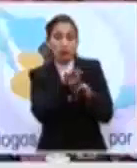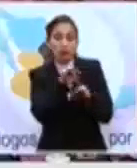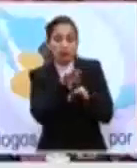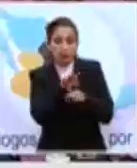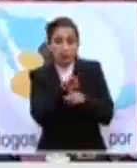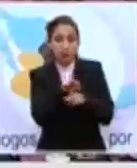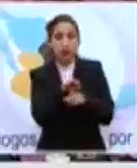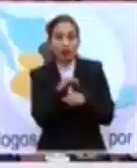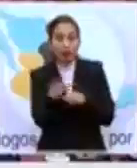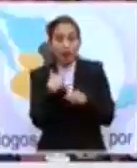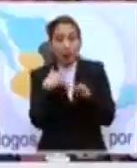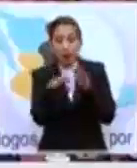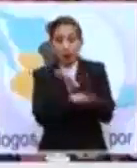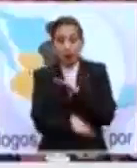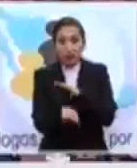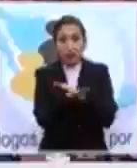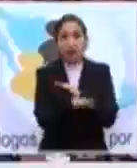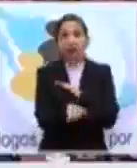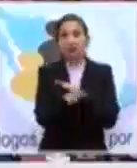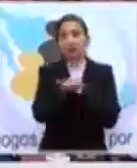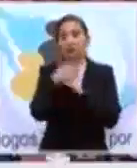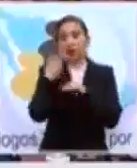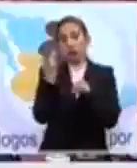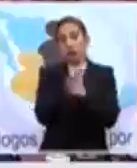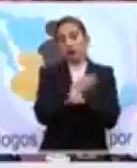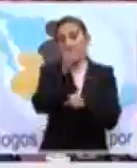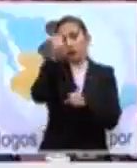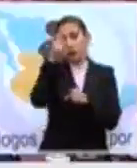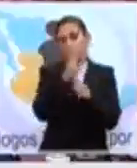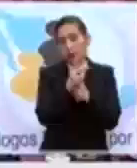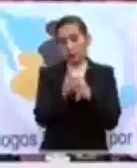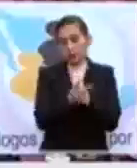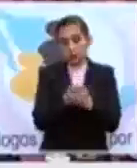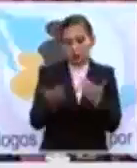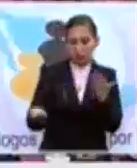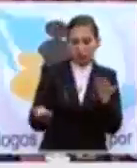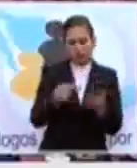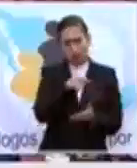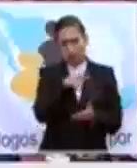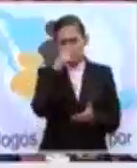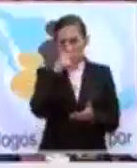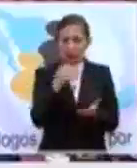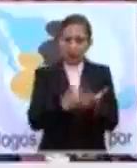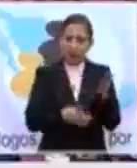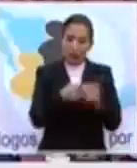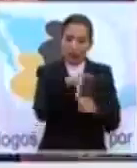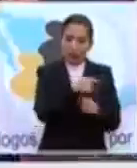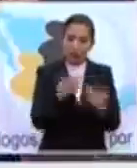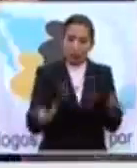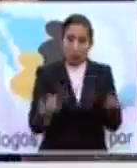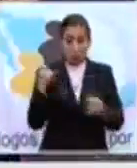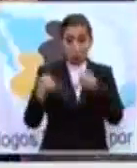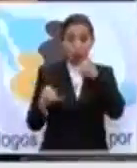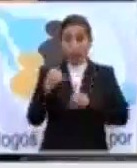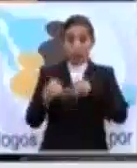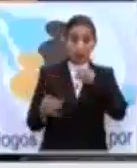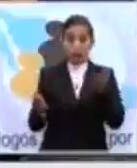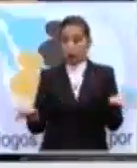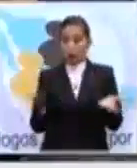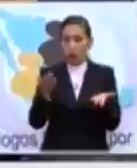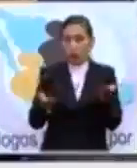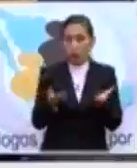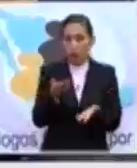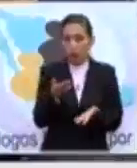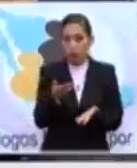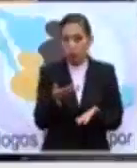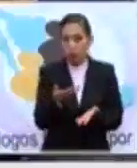trabajadores, tomando como referencia lo que ocurre en otros países. No hago un juicio de valor con respecto a lo